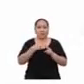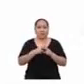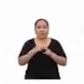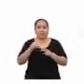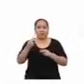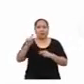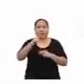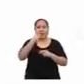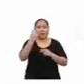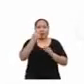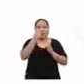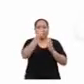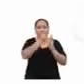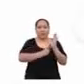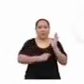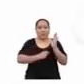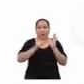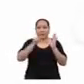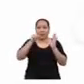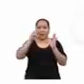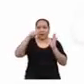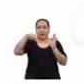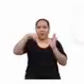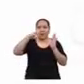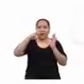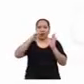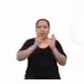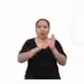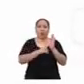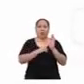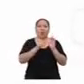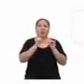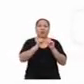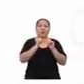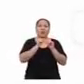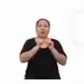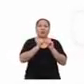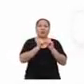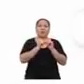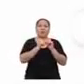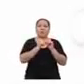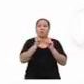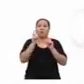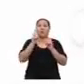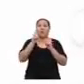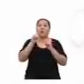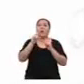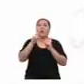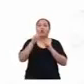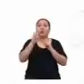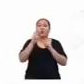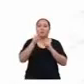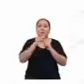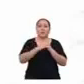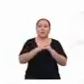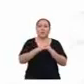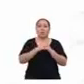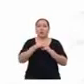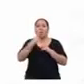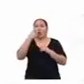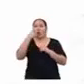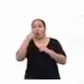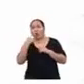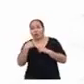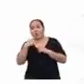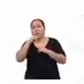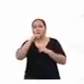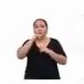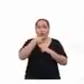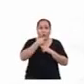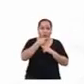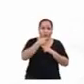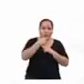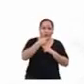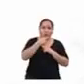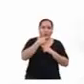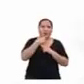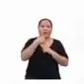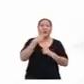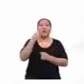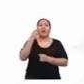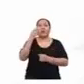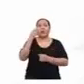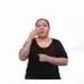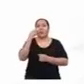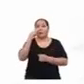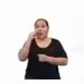primera columna es género, y los valores son masculino y femenino. Y los representamos por X